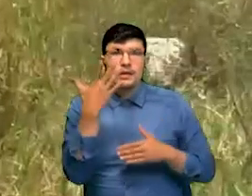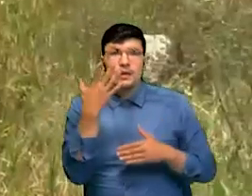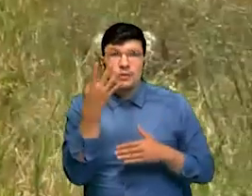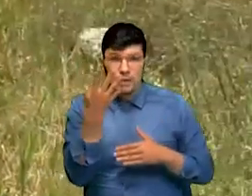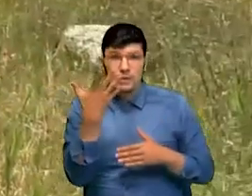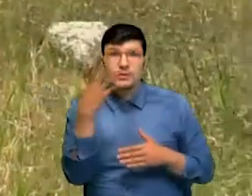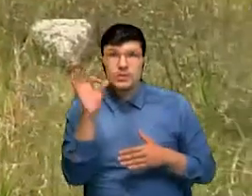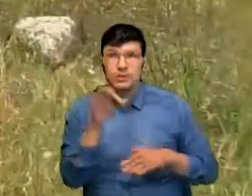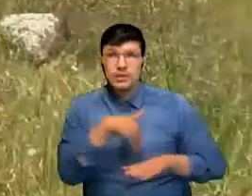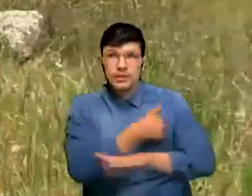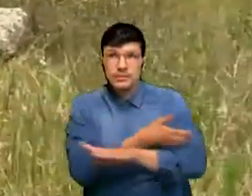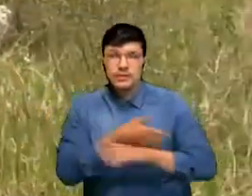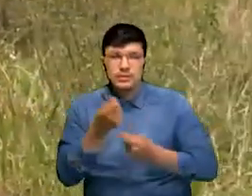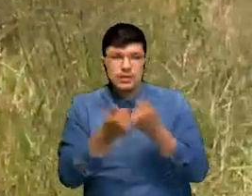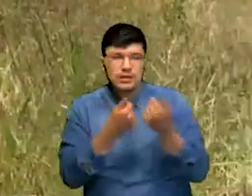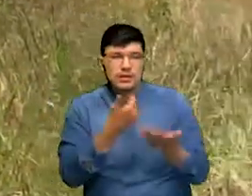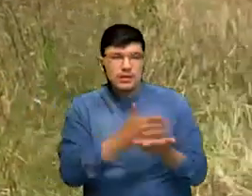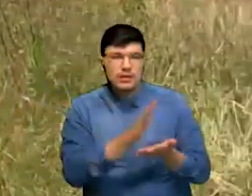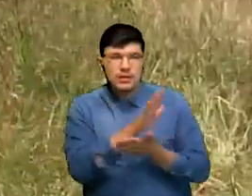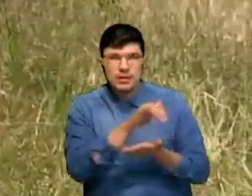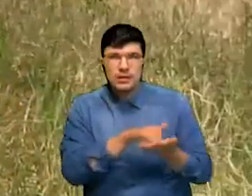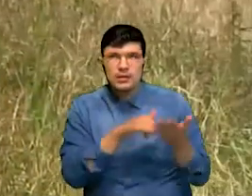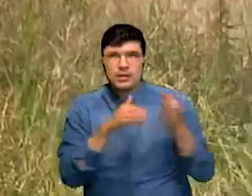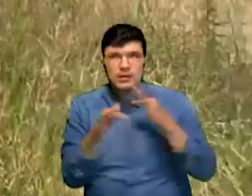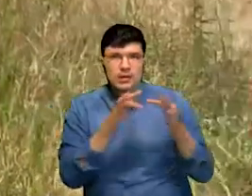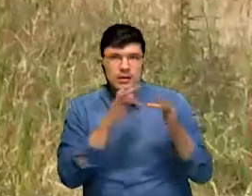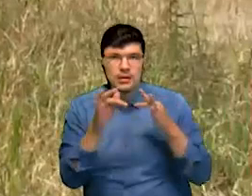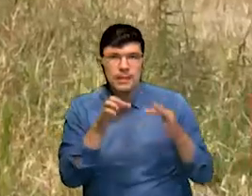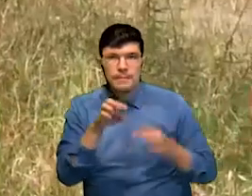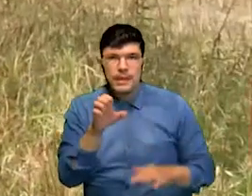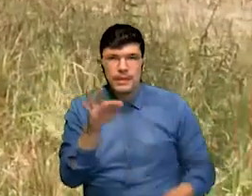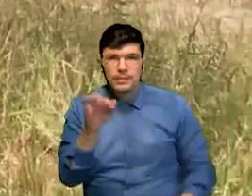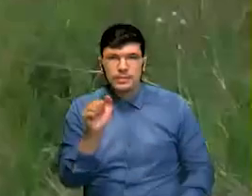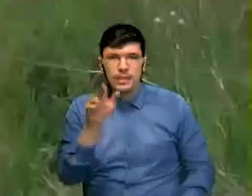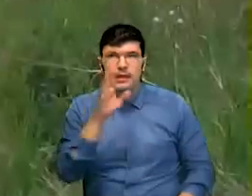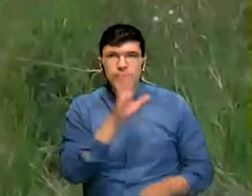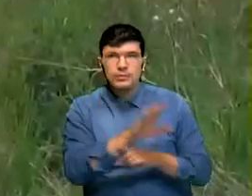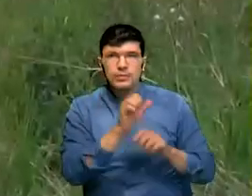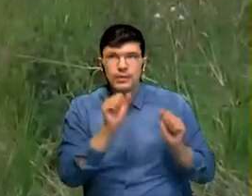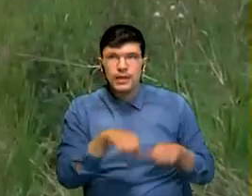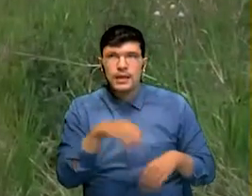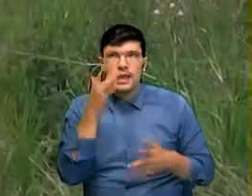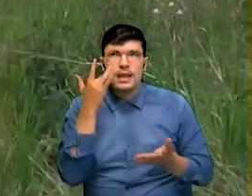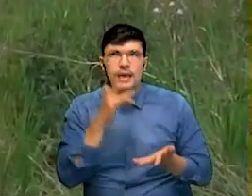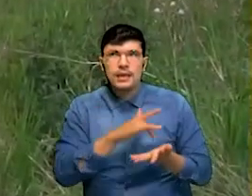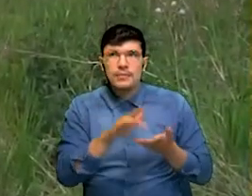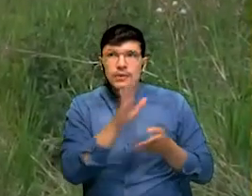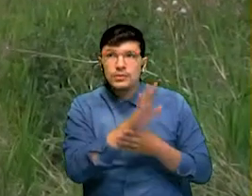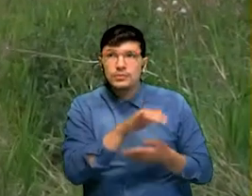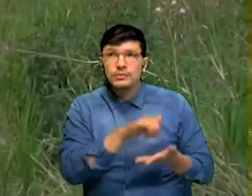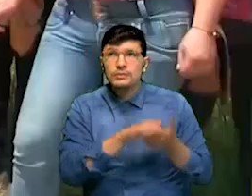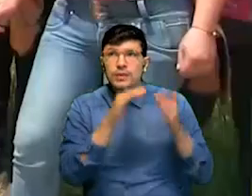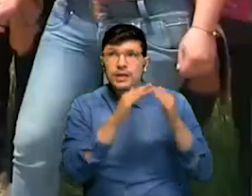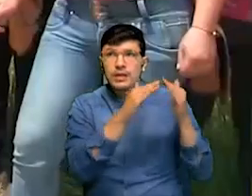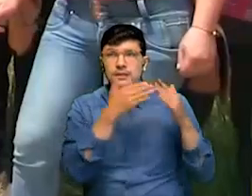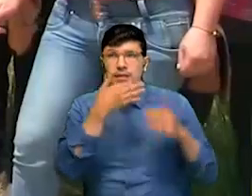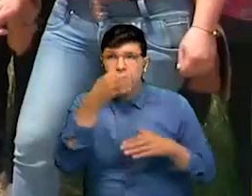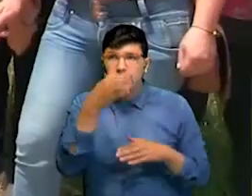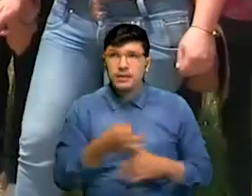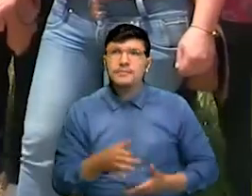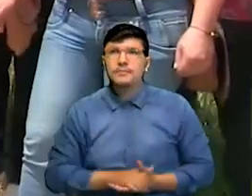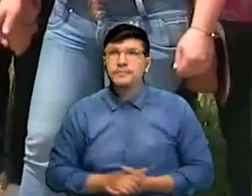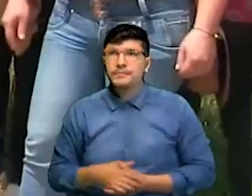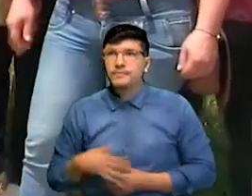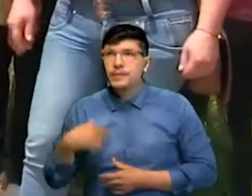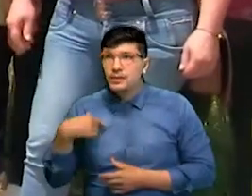comunidad donde se adquirió una planta de tratamiento al apretar para efectos de que estas viviendas se hicieran realidad con la